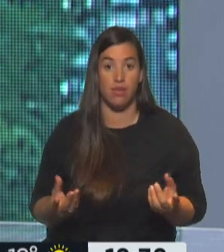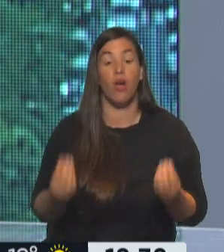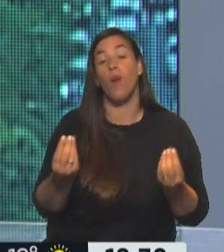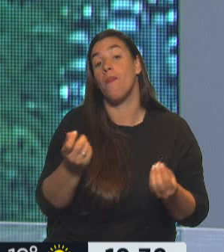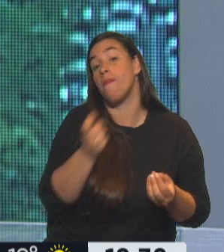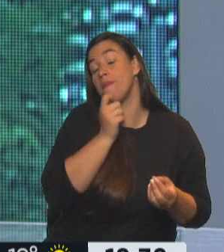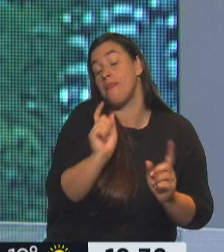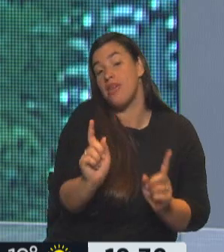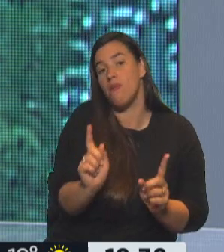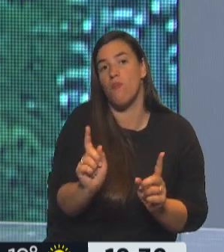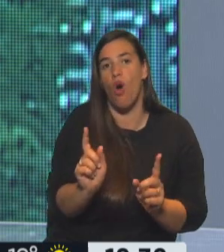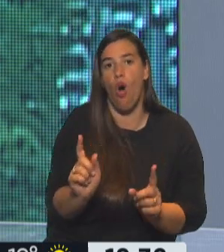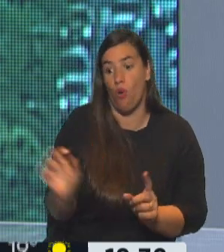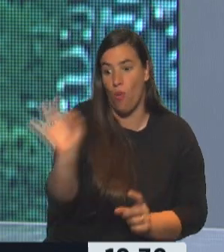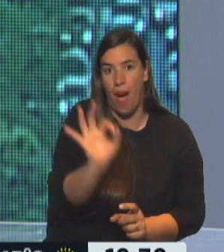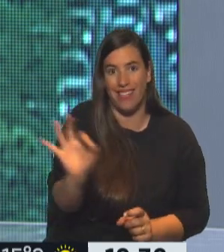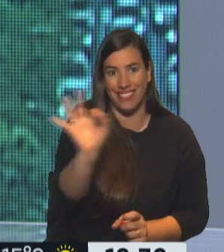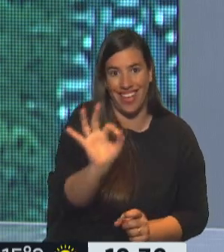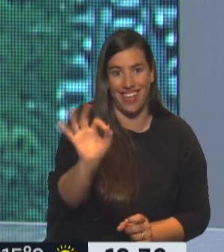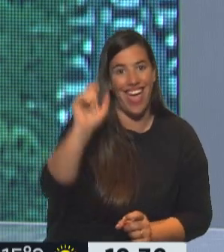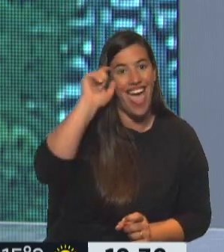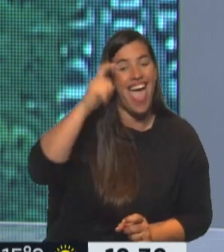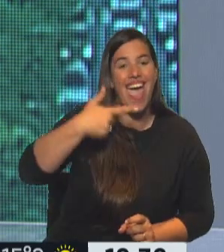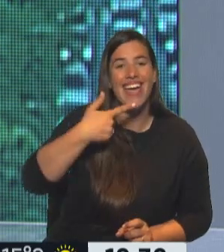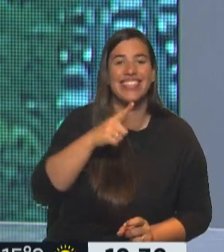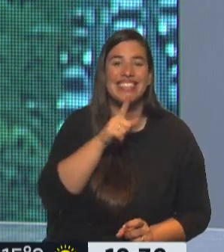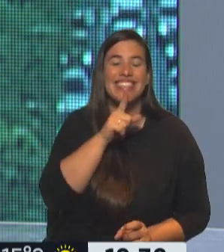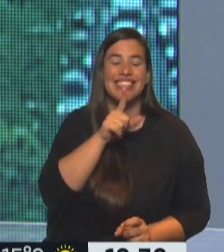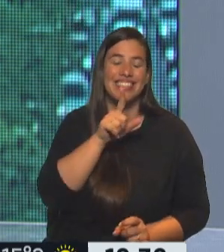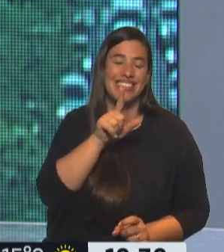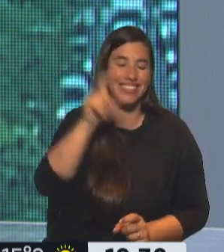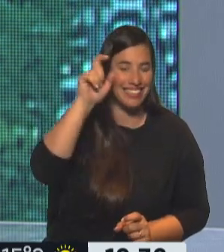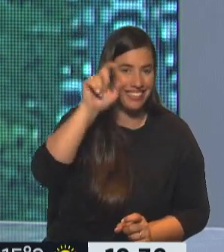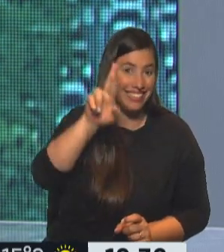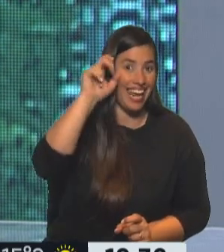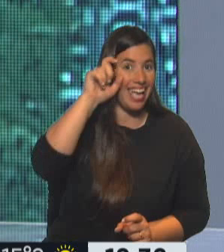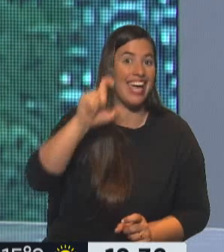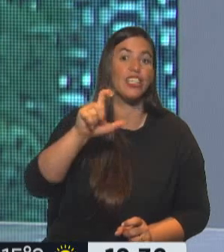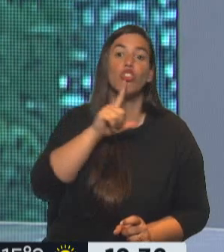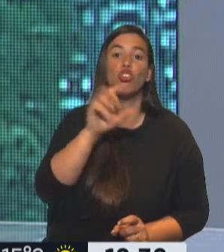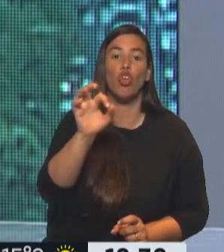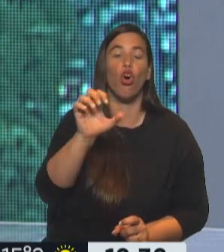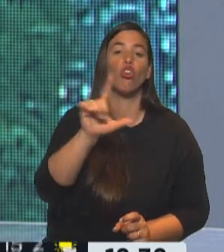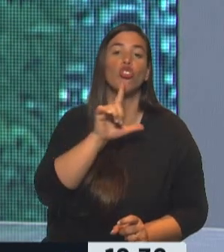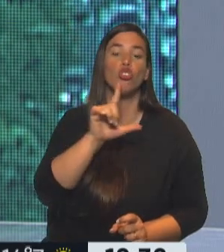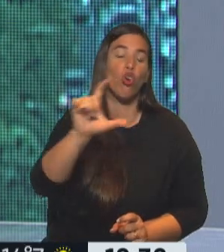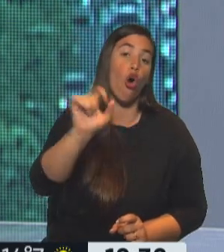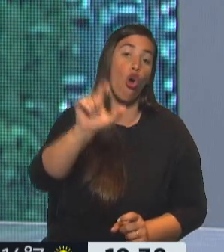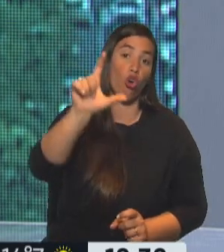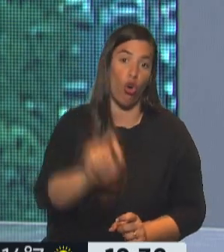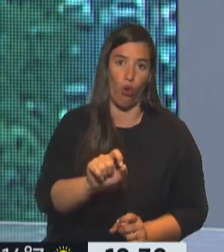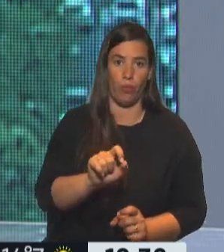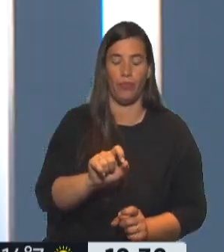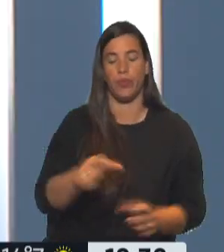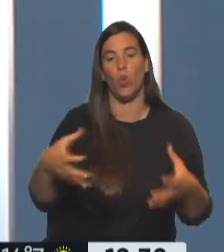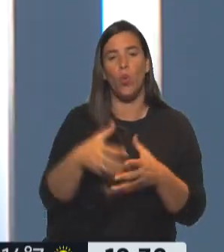el estreptococo, que acaba de comentar. Sí, el estreptococo piógeno, el estreptococo grupo A. ¿Sí? Nos